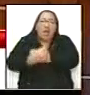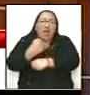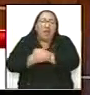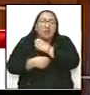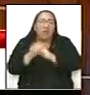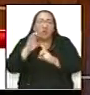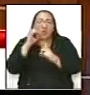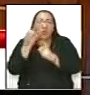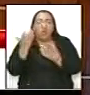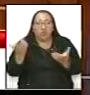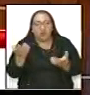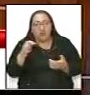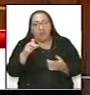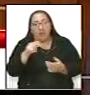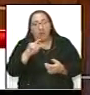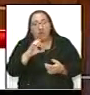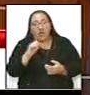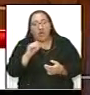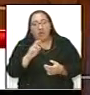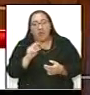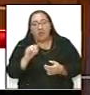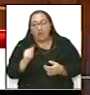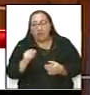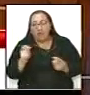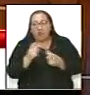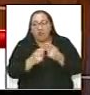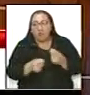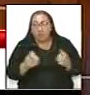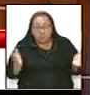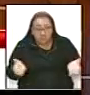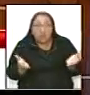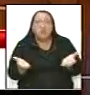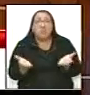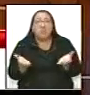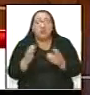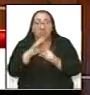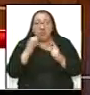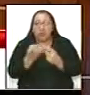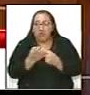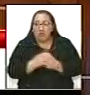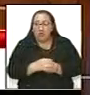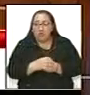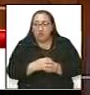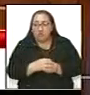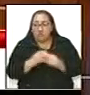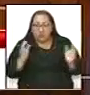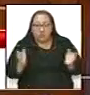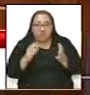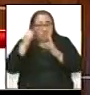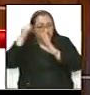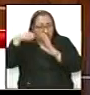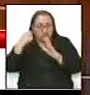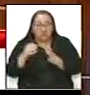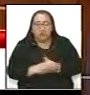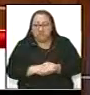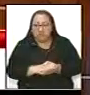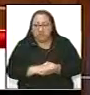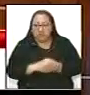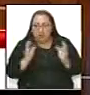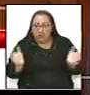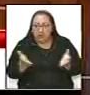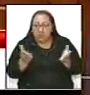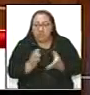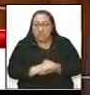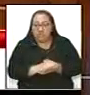en la provincia de Paucartambo. Colegas, promovamos cultura, promovamos cinematografía,